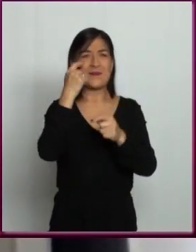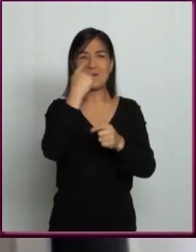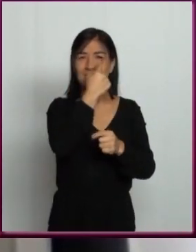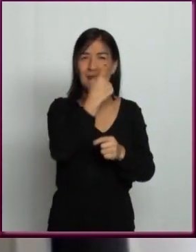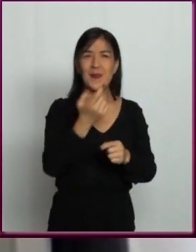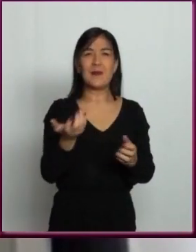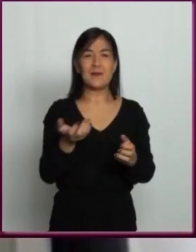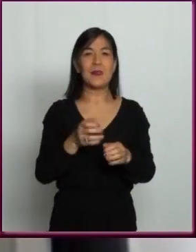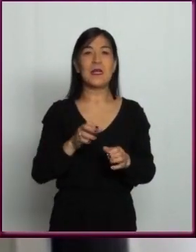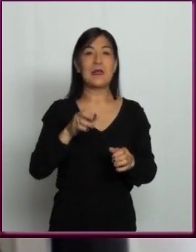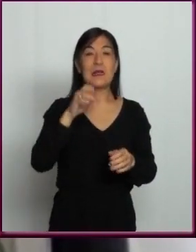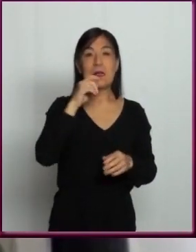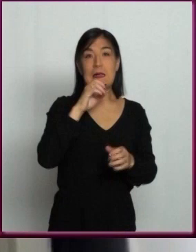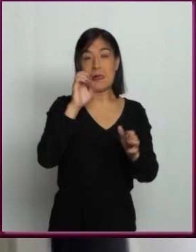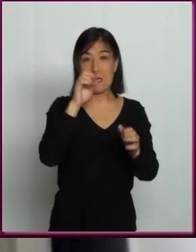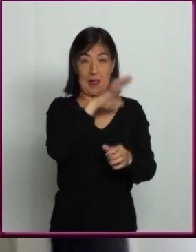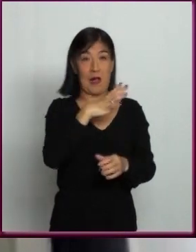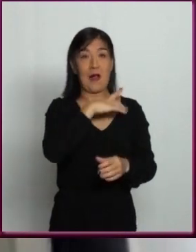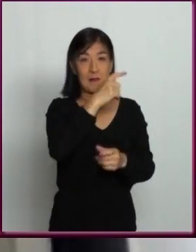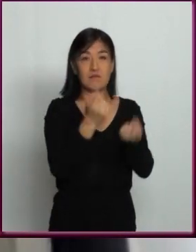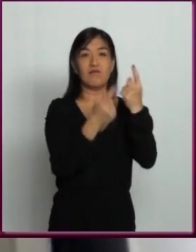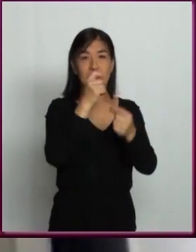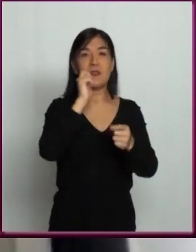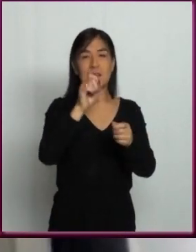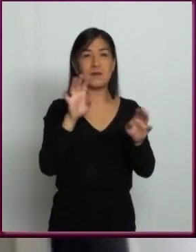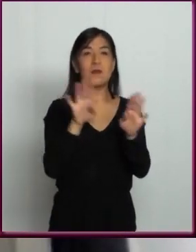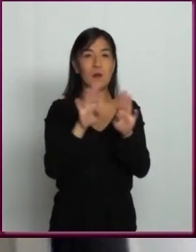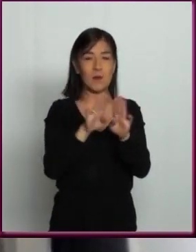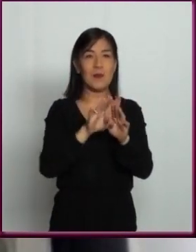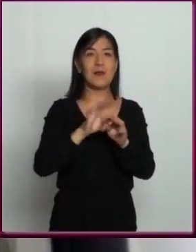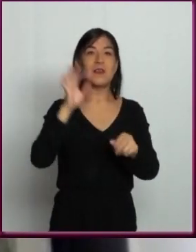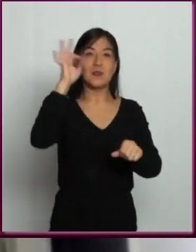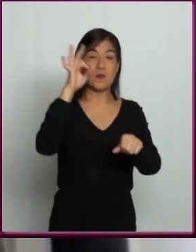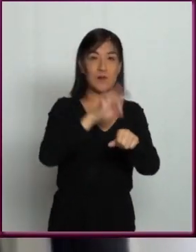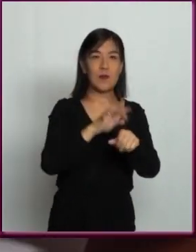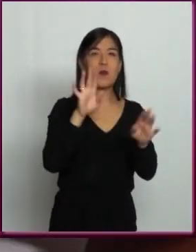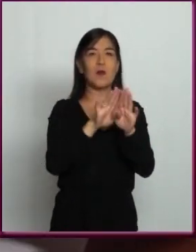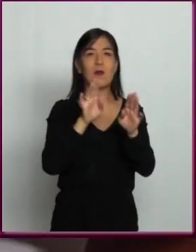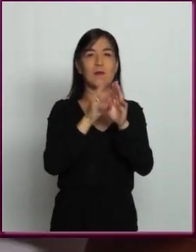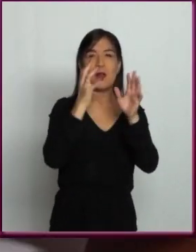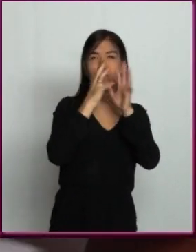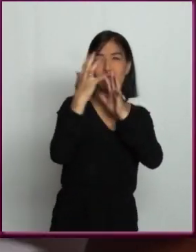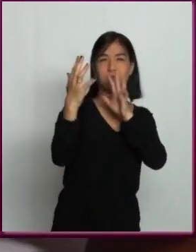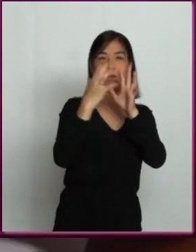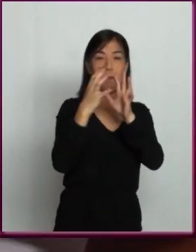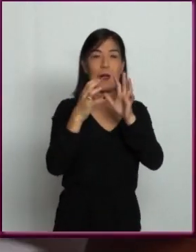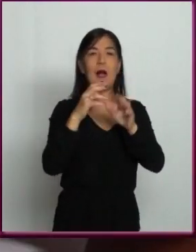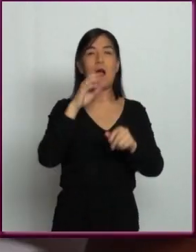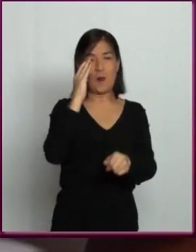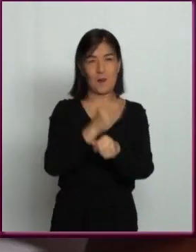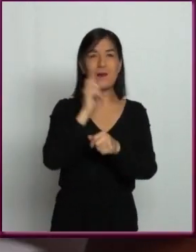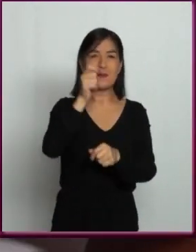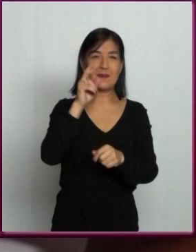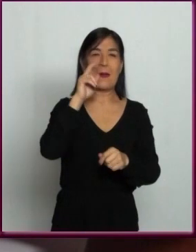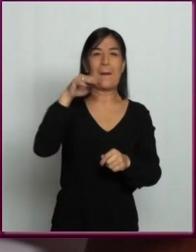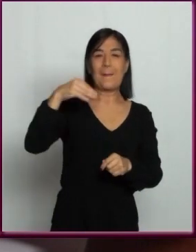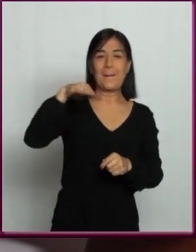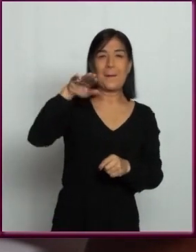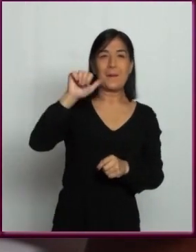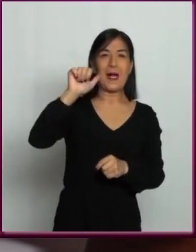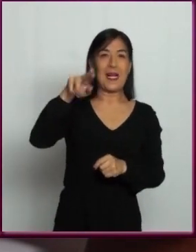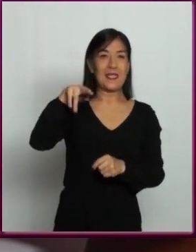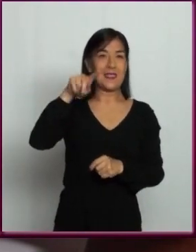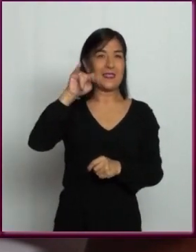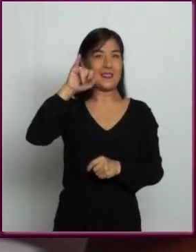ellos, la mayoría de ellos, no captan imágenes tridimensionales, aunque hay algunas excepciones. Vamos a ver más adelante, por ejemplo, las mantis,